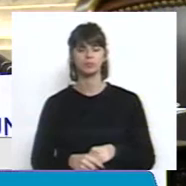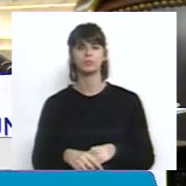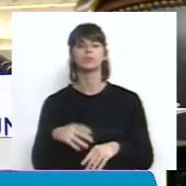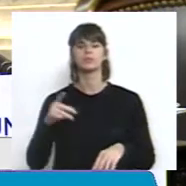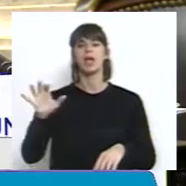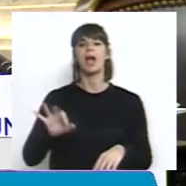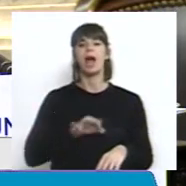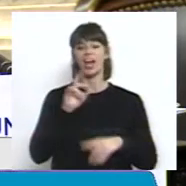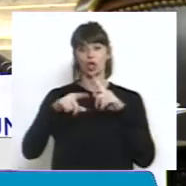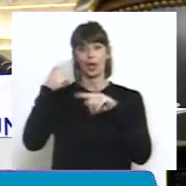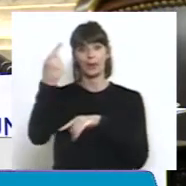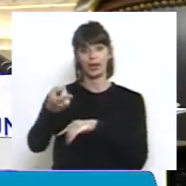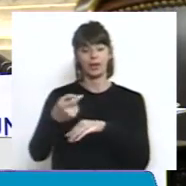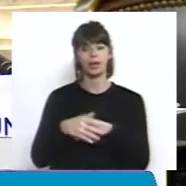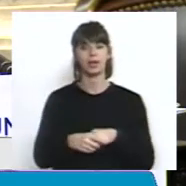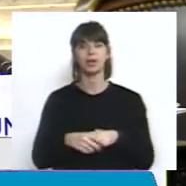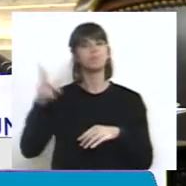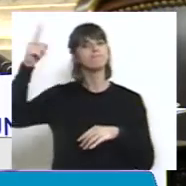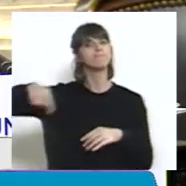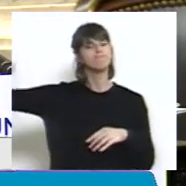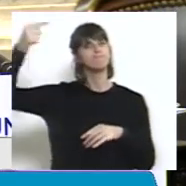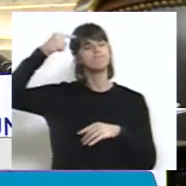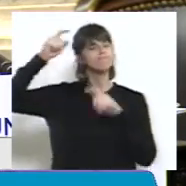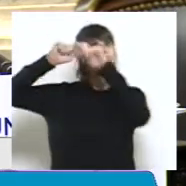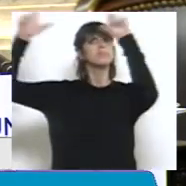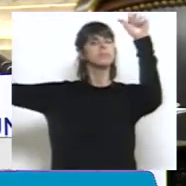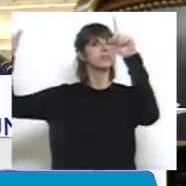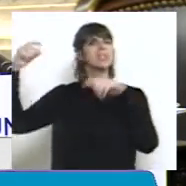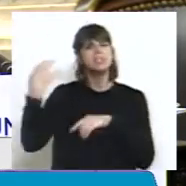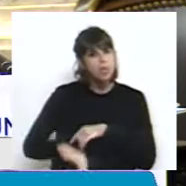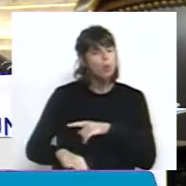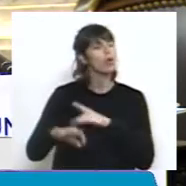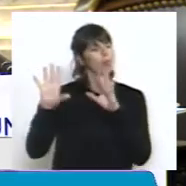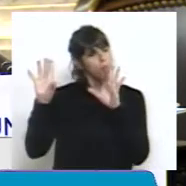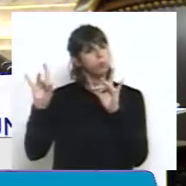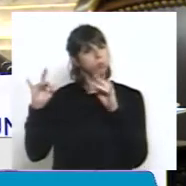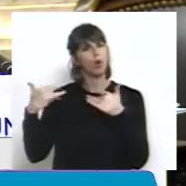año 2016 lo imaginan también lleno de complejidades,